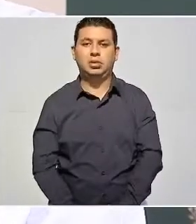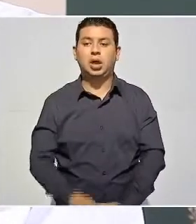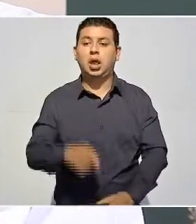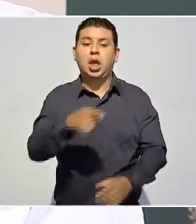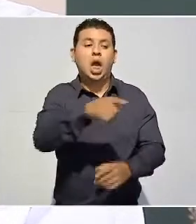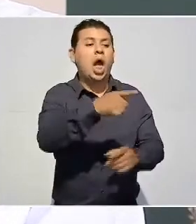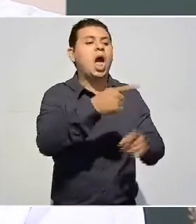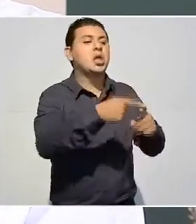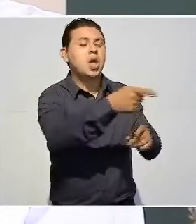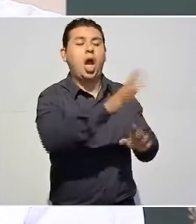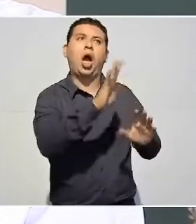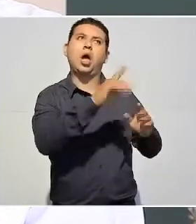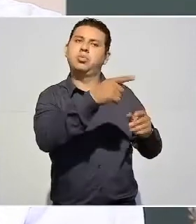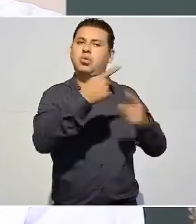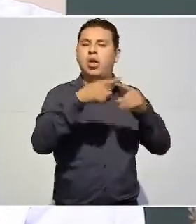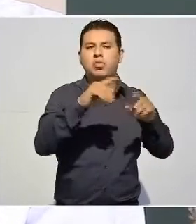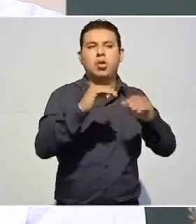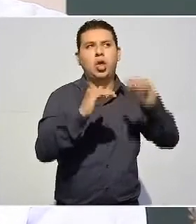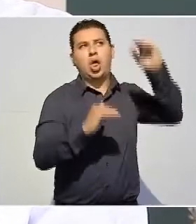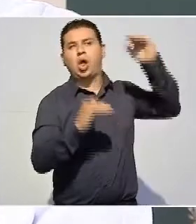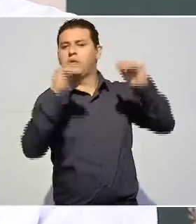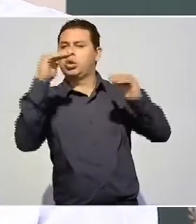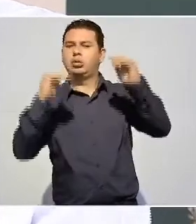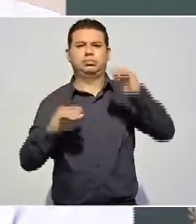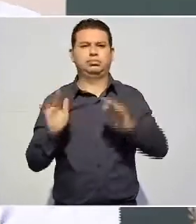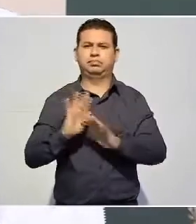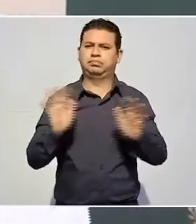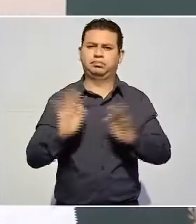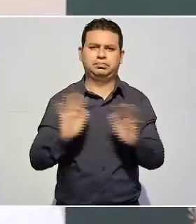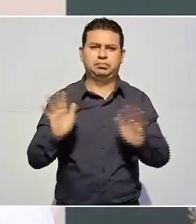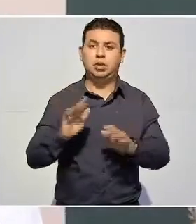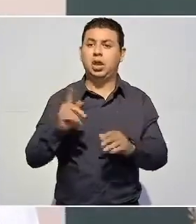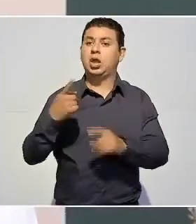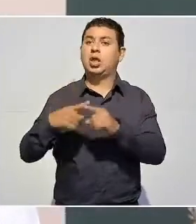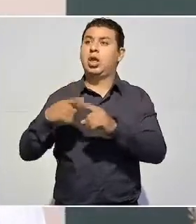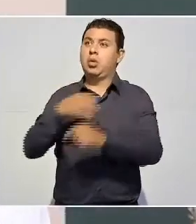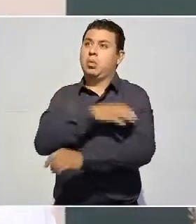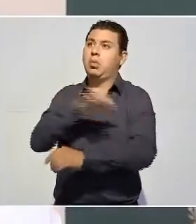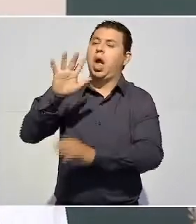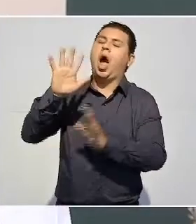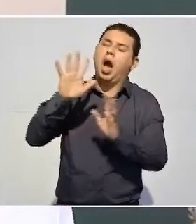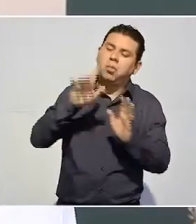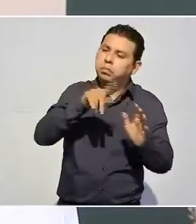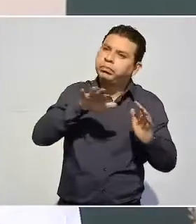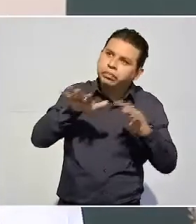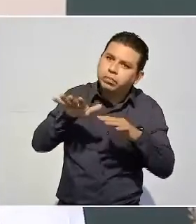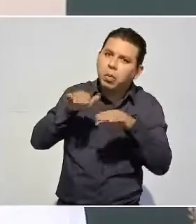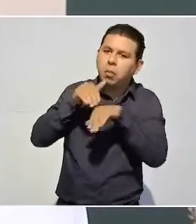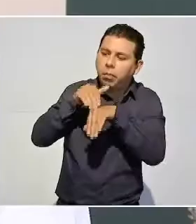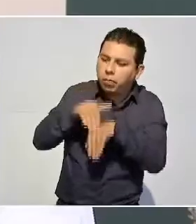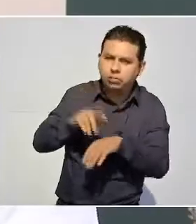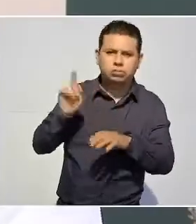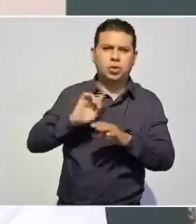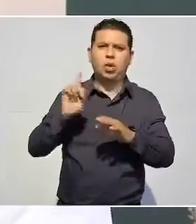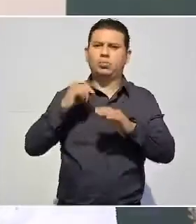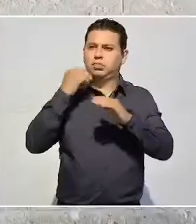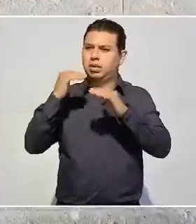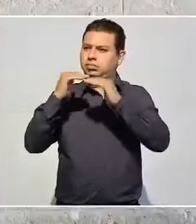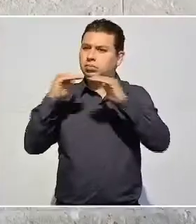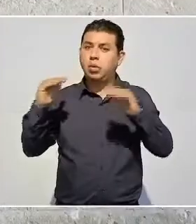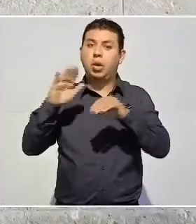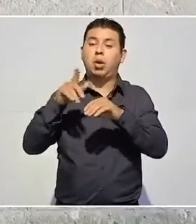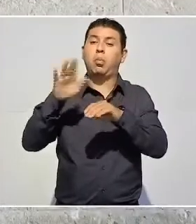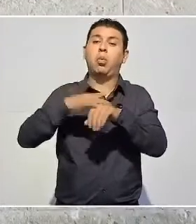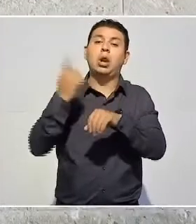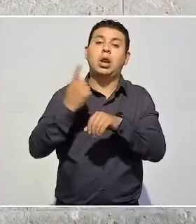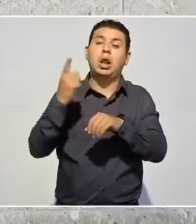y especialmente cuando el poder se destina a beneficiar